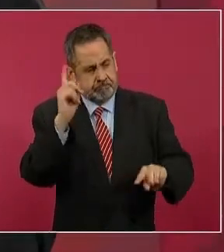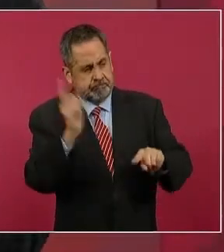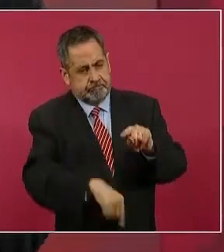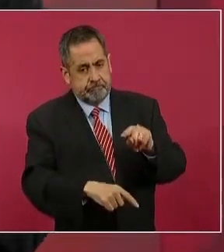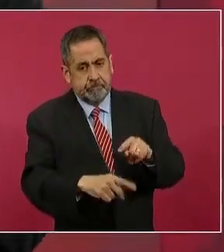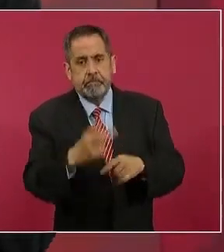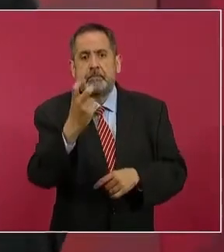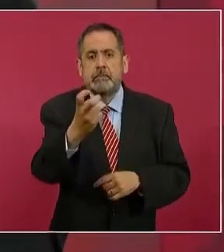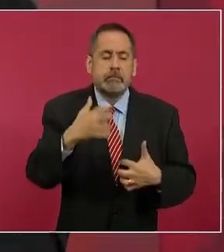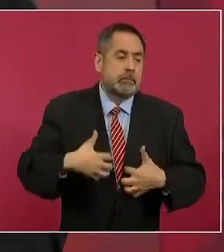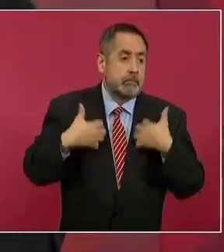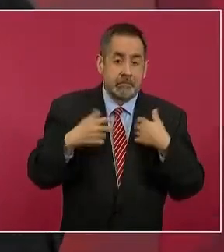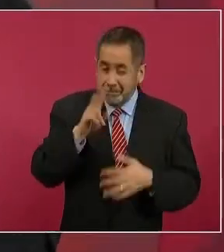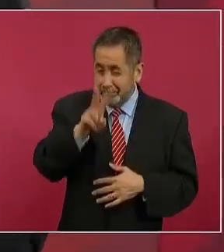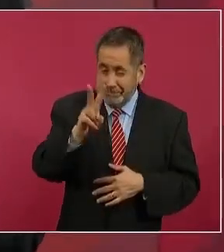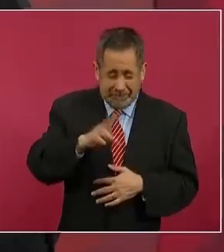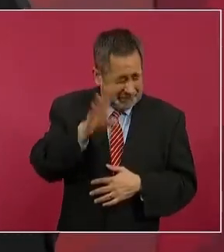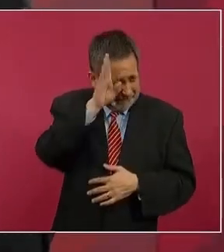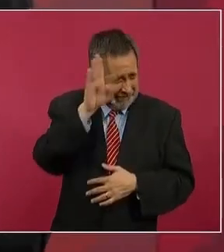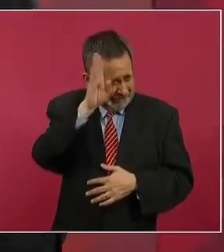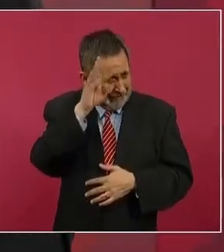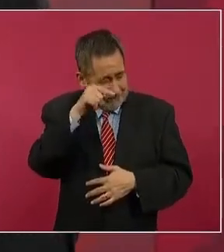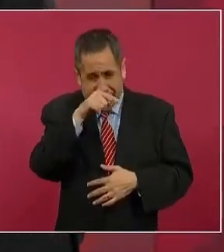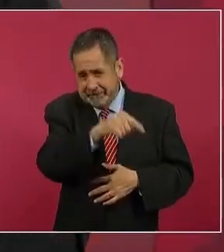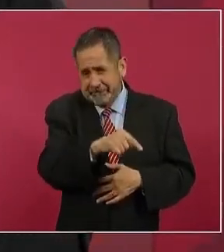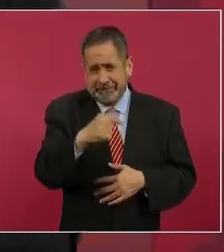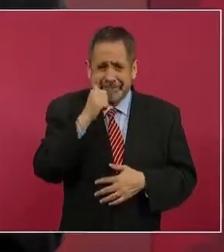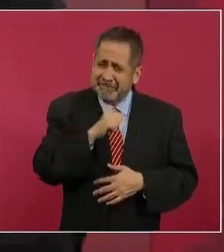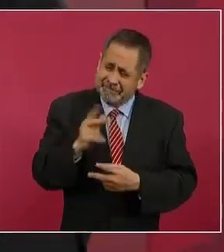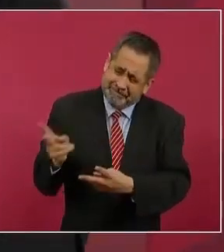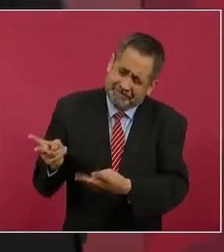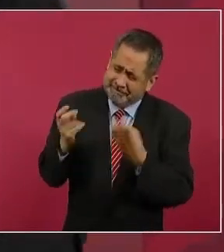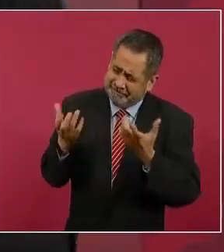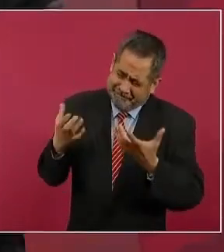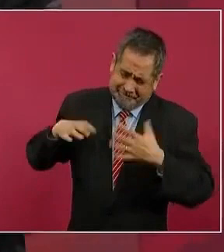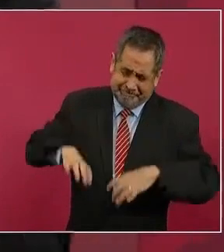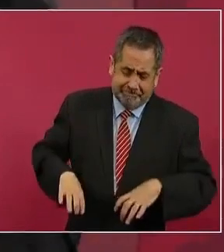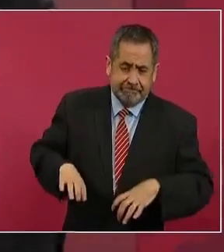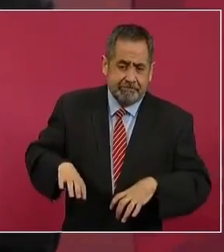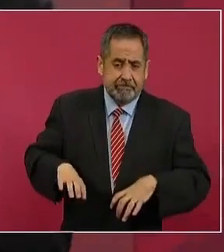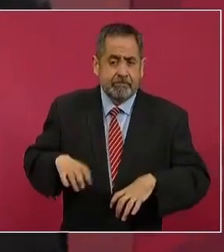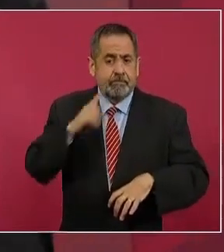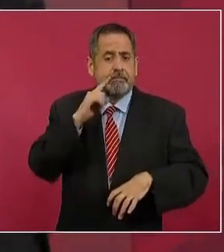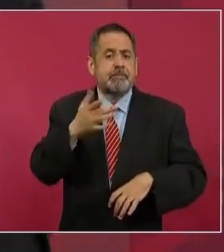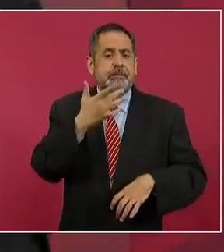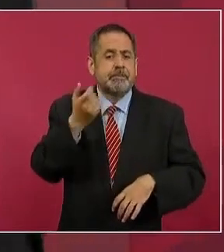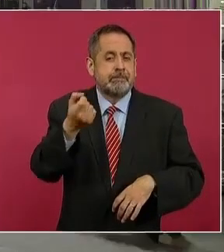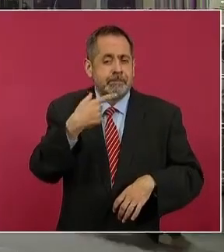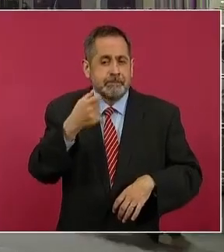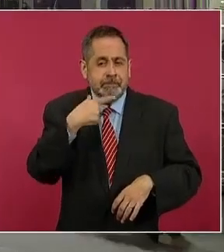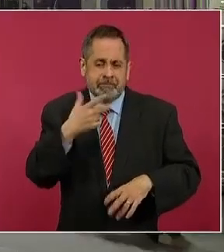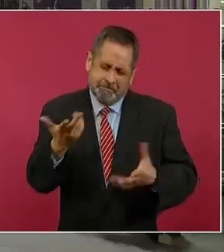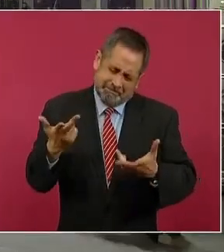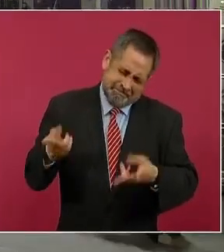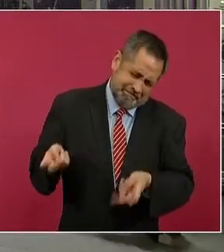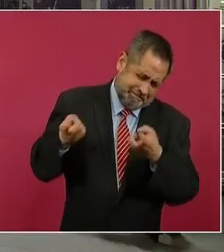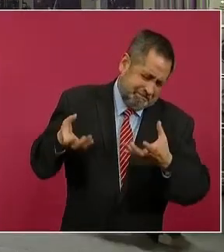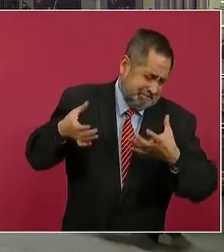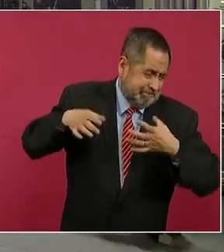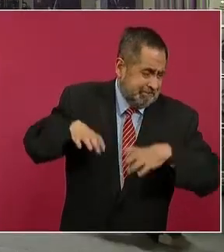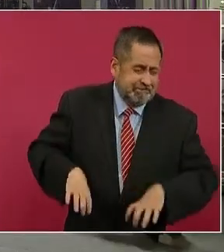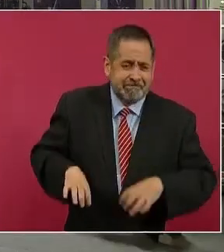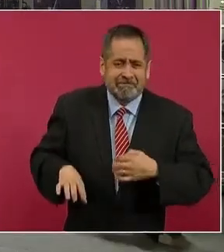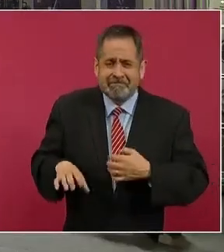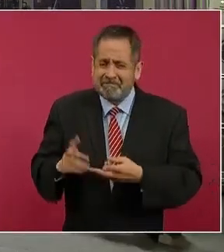porque era extremo, imagínense, robarse el dinero de las medicinas, pues lo hacían.